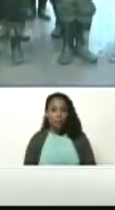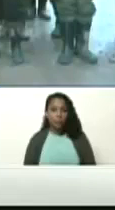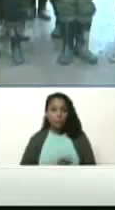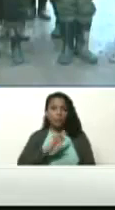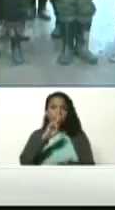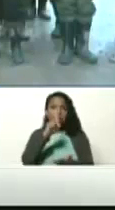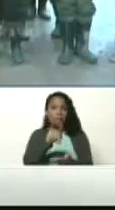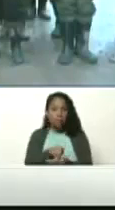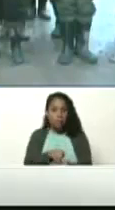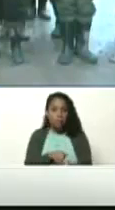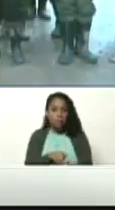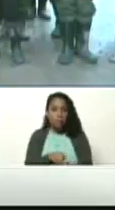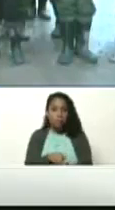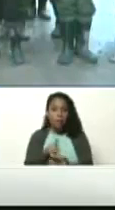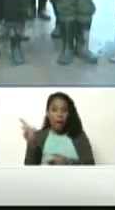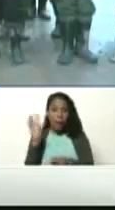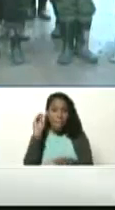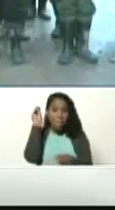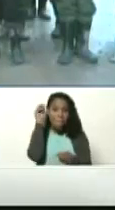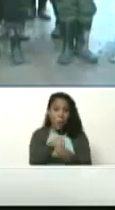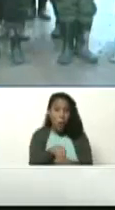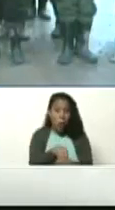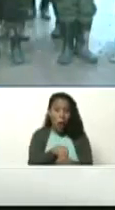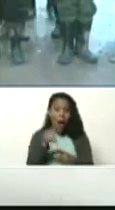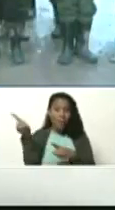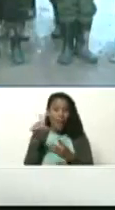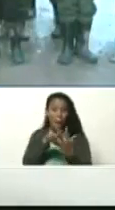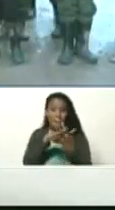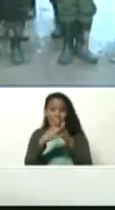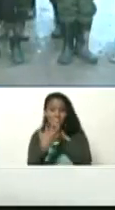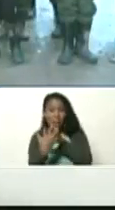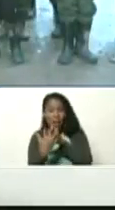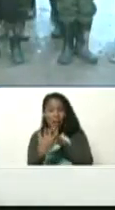llegamos, bueno, se metió barro arriba,